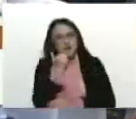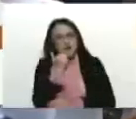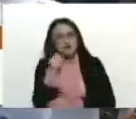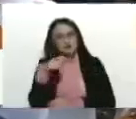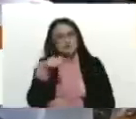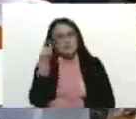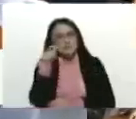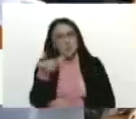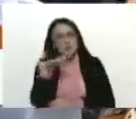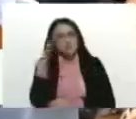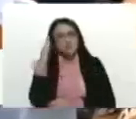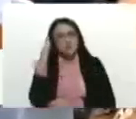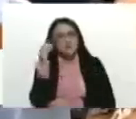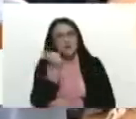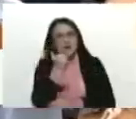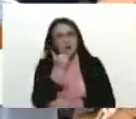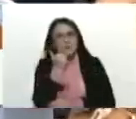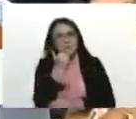reclamar